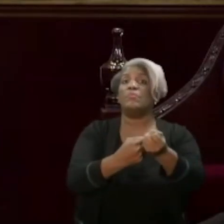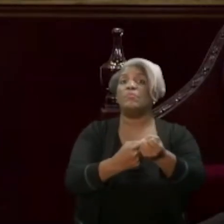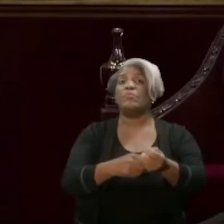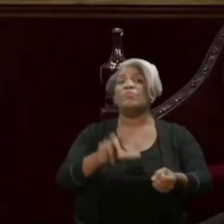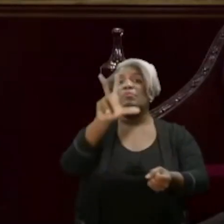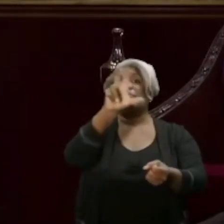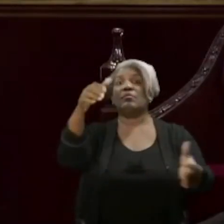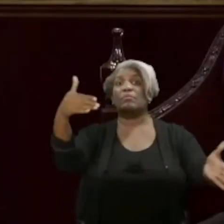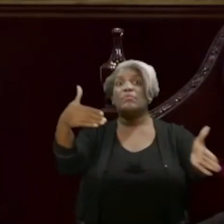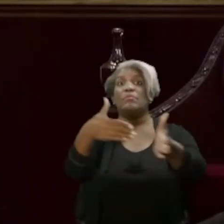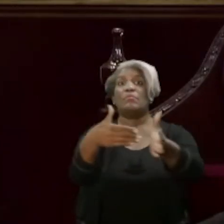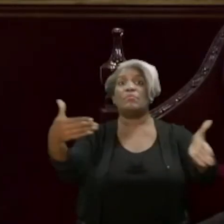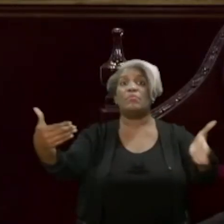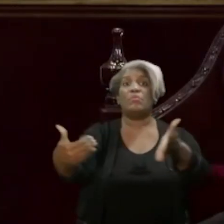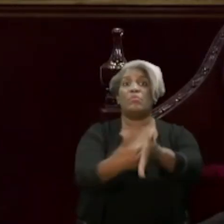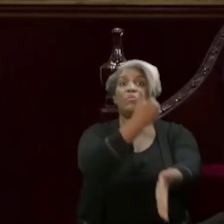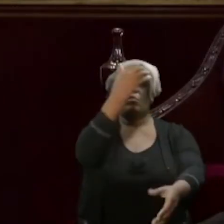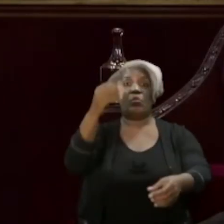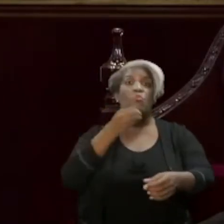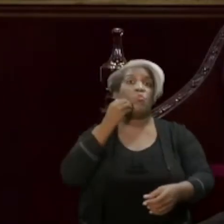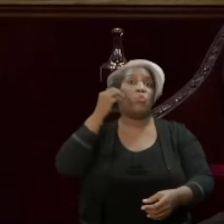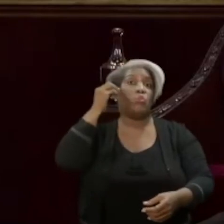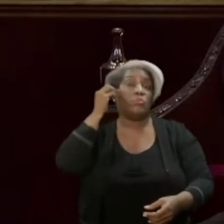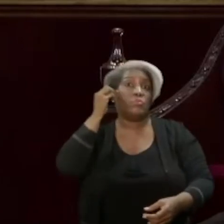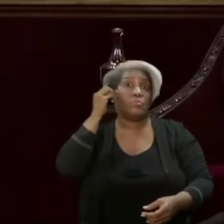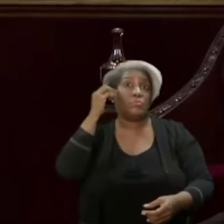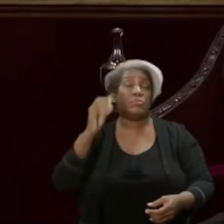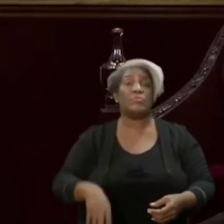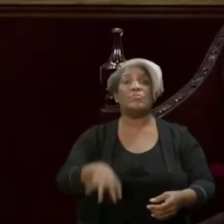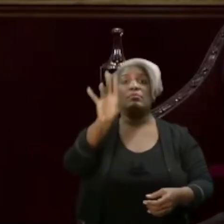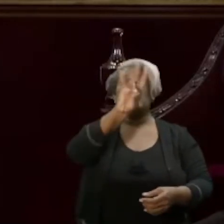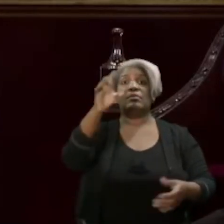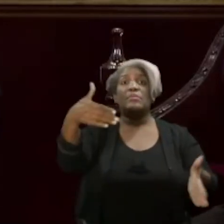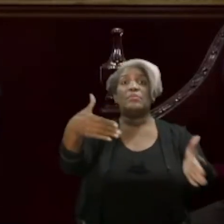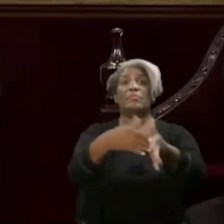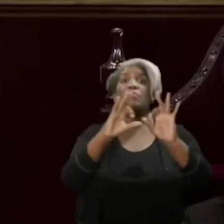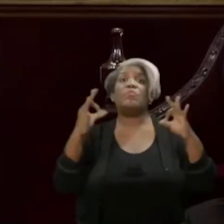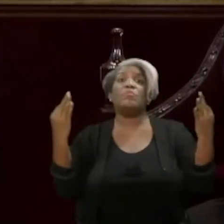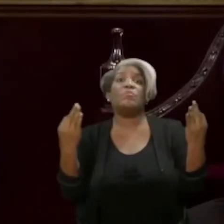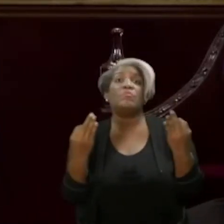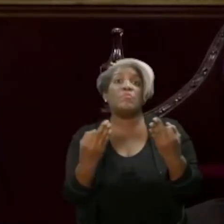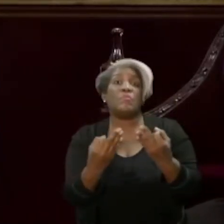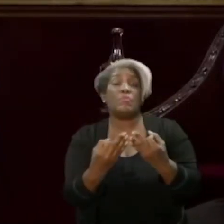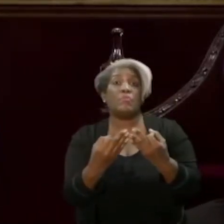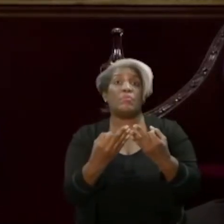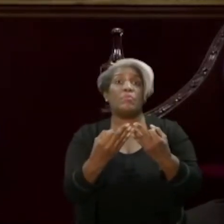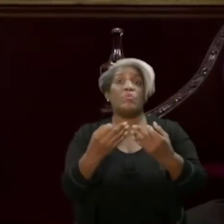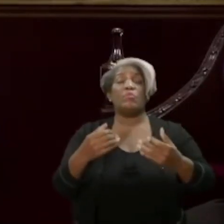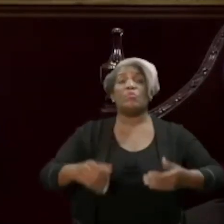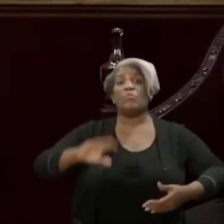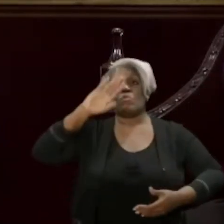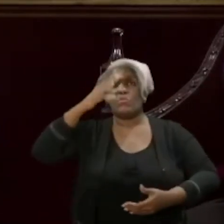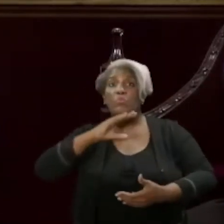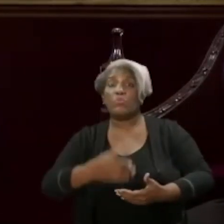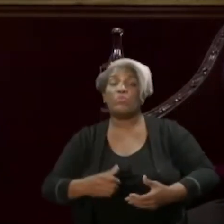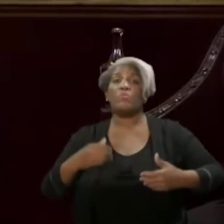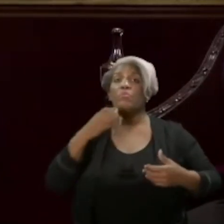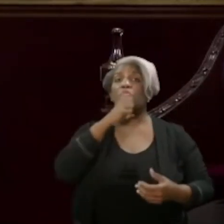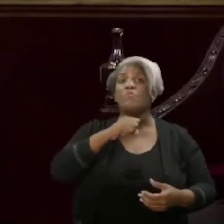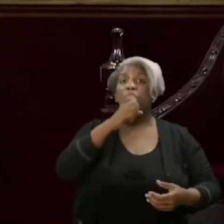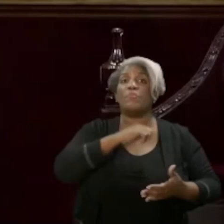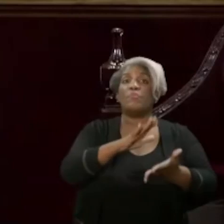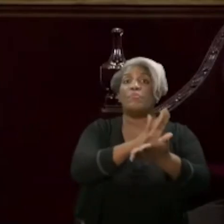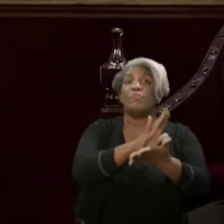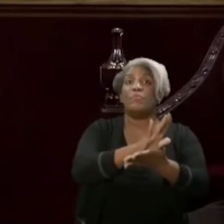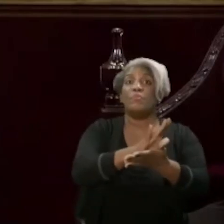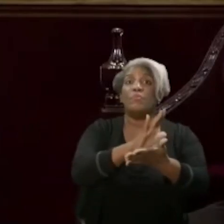hogares. Más de 84,700 familias en edad escolar cursando el nivel básico recibieron